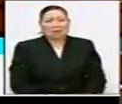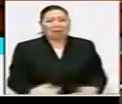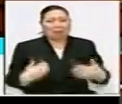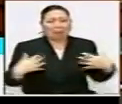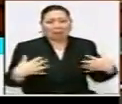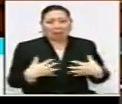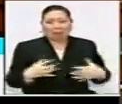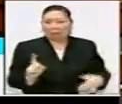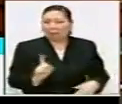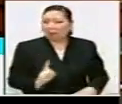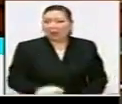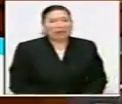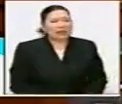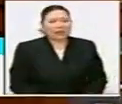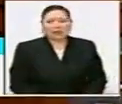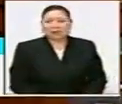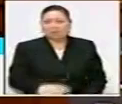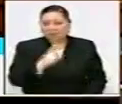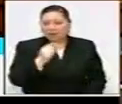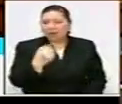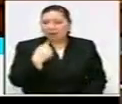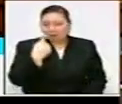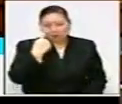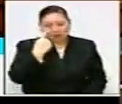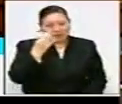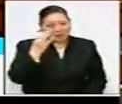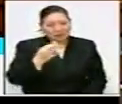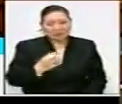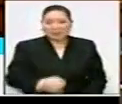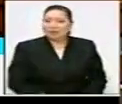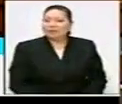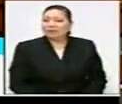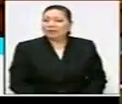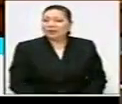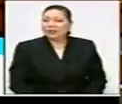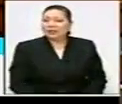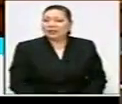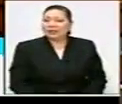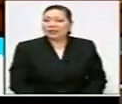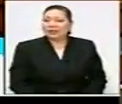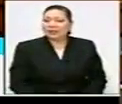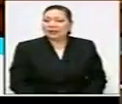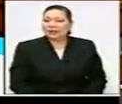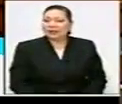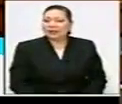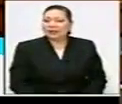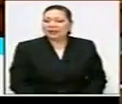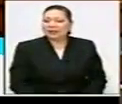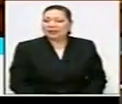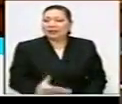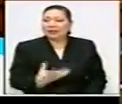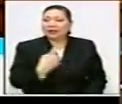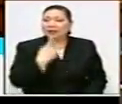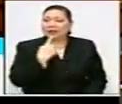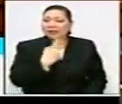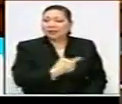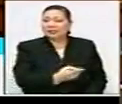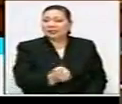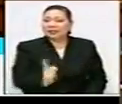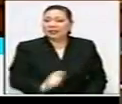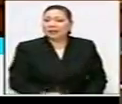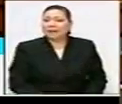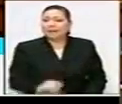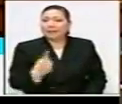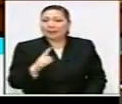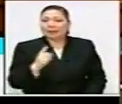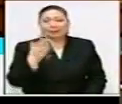tenemos ningún tipo de temor a Vizcarra porque nos conoce perfectamente, señor. Yo quiero terminar en lo siguiente, señor, para